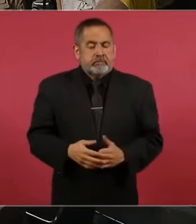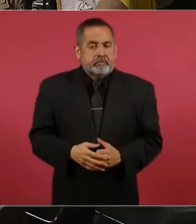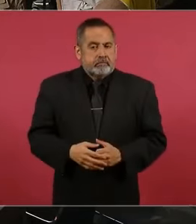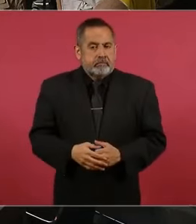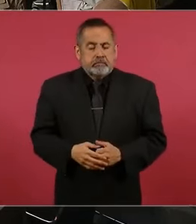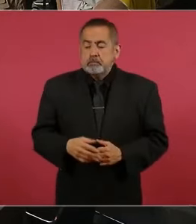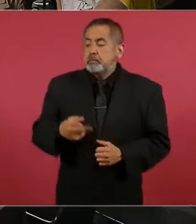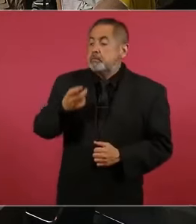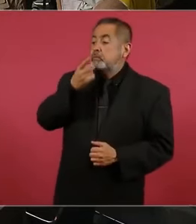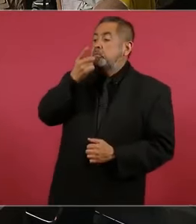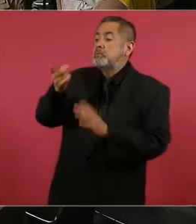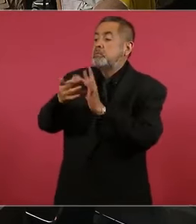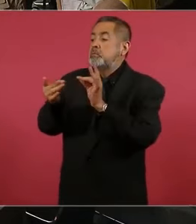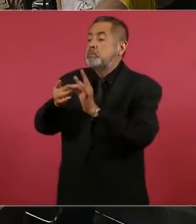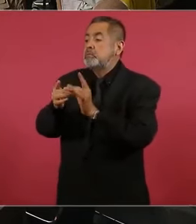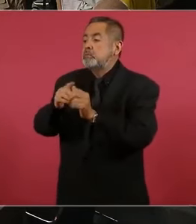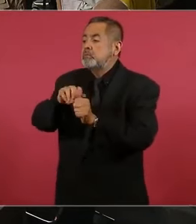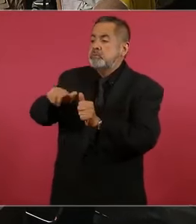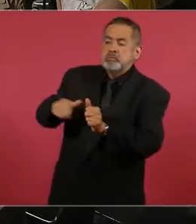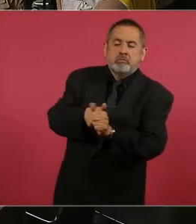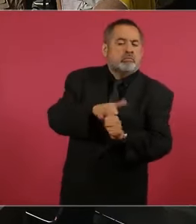Decir una cosa, hacer otra.